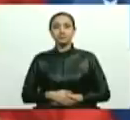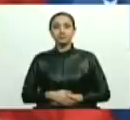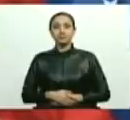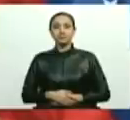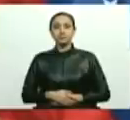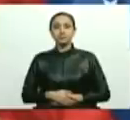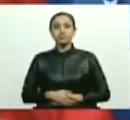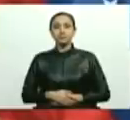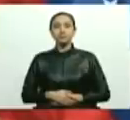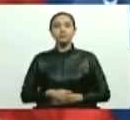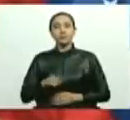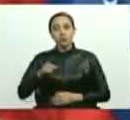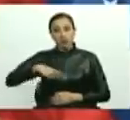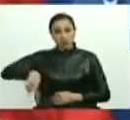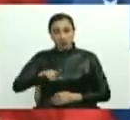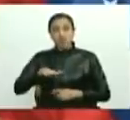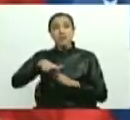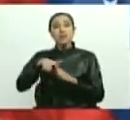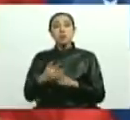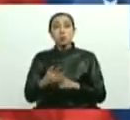toda esa